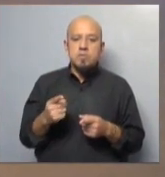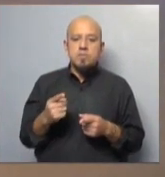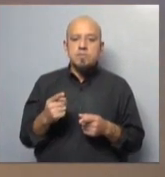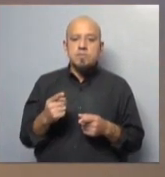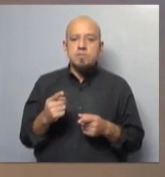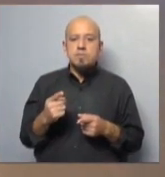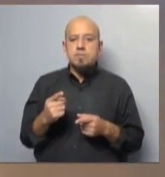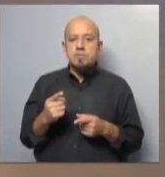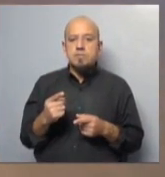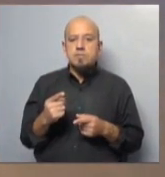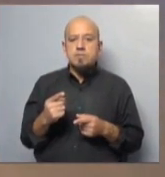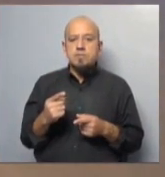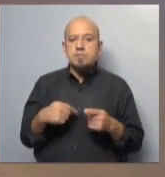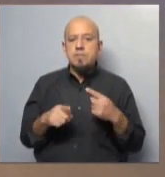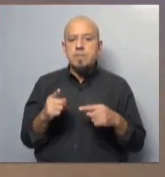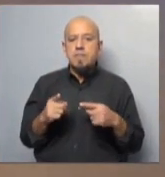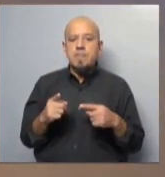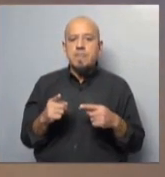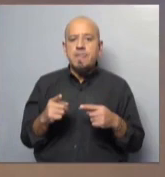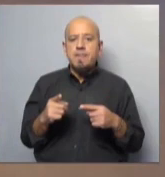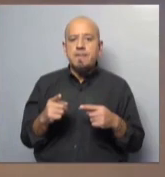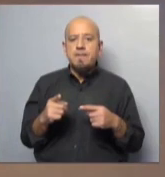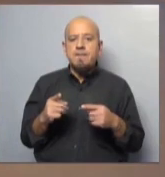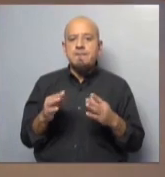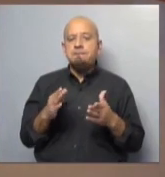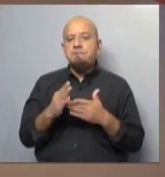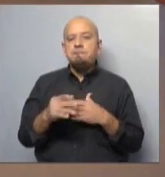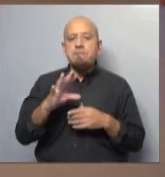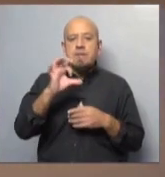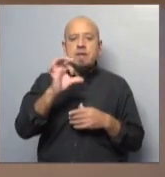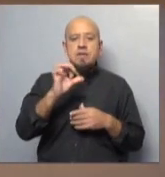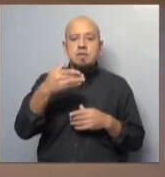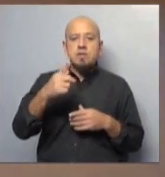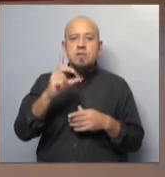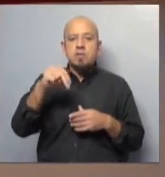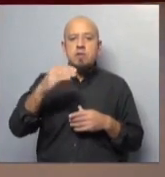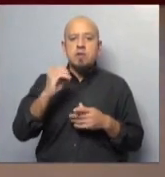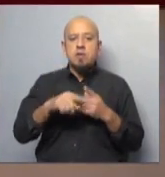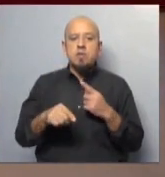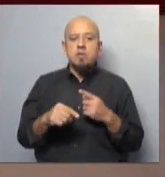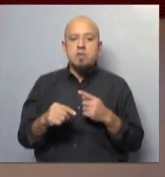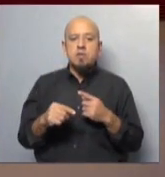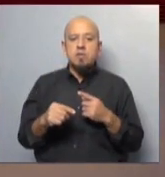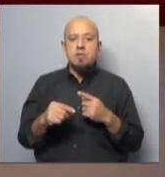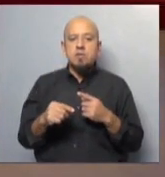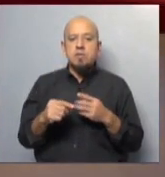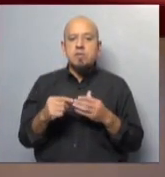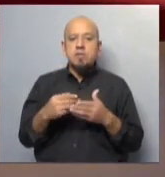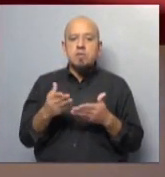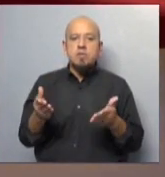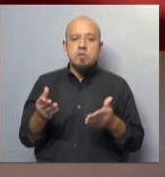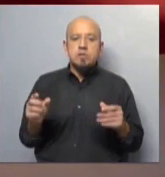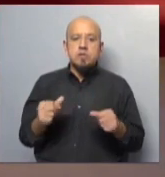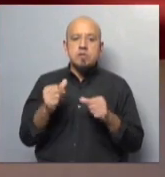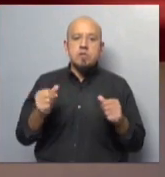posibilidad del personaje principal, que es justamente Sergio Blanco, por eso es una autoficción, de practicarse